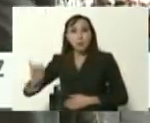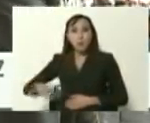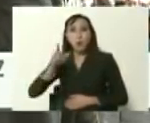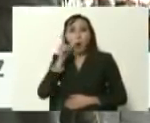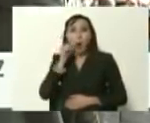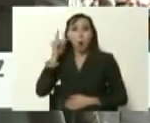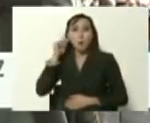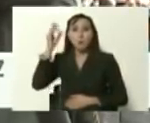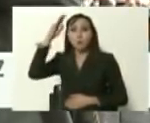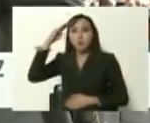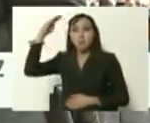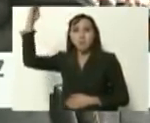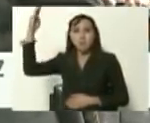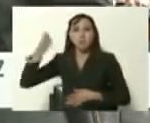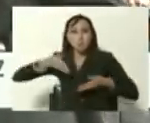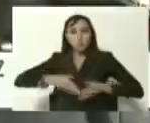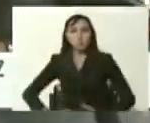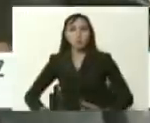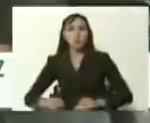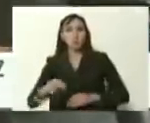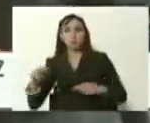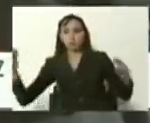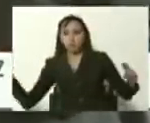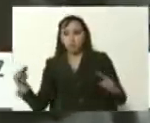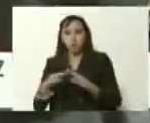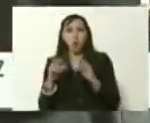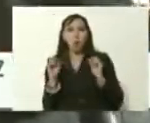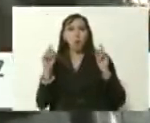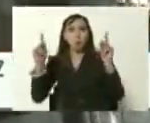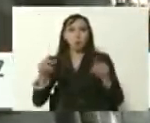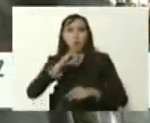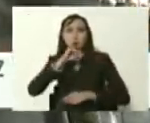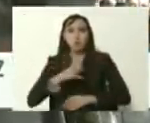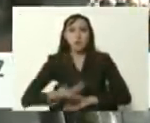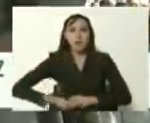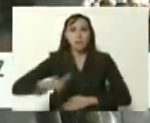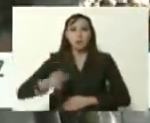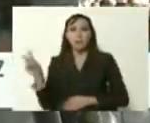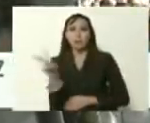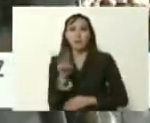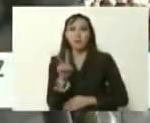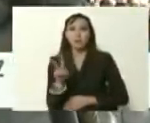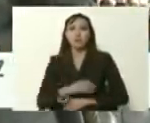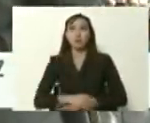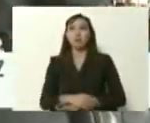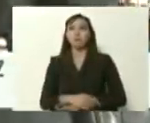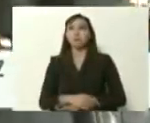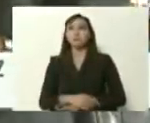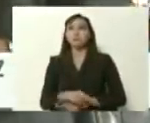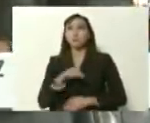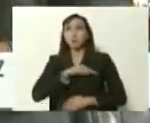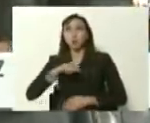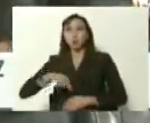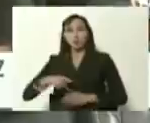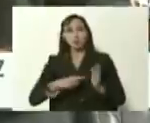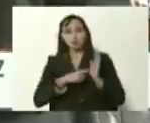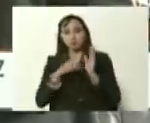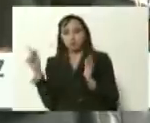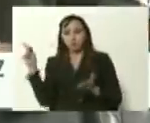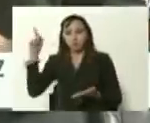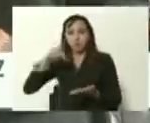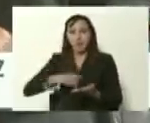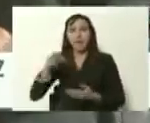mujeres de Dios que hemos acudido a esta hermosa oportunidad histórica. Hoy nos presentamos ante esta